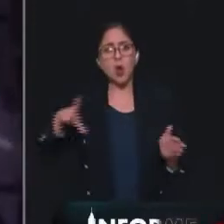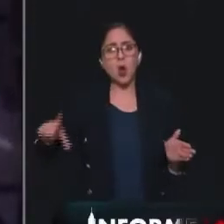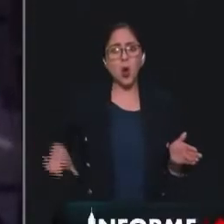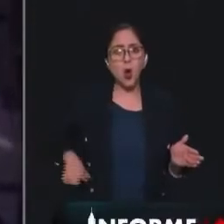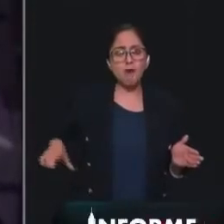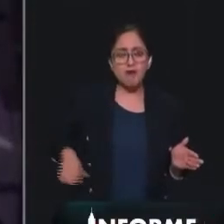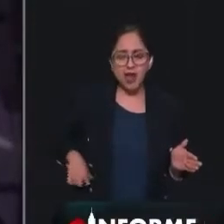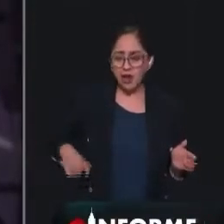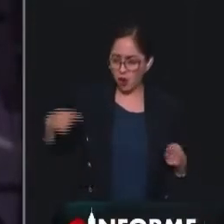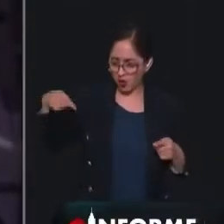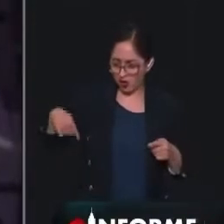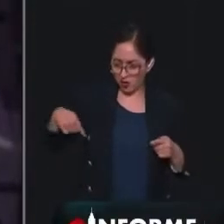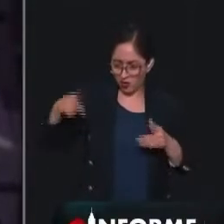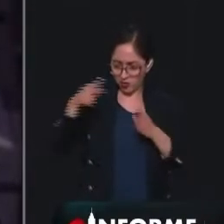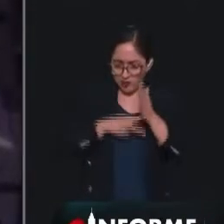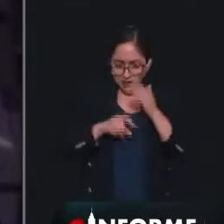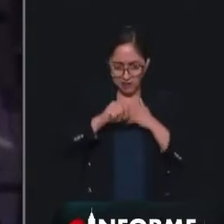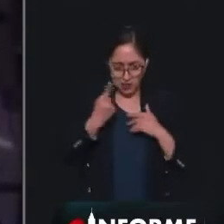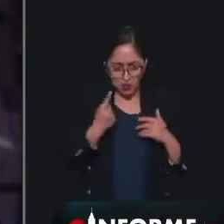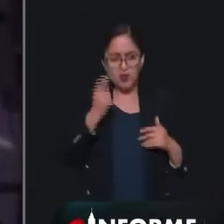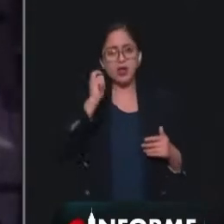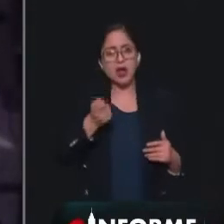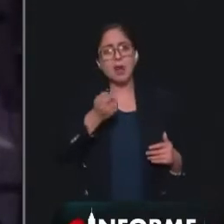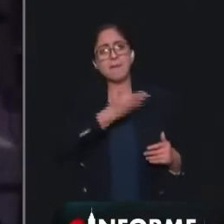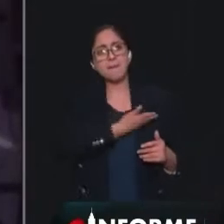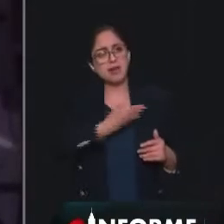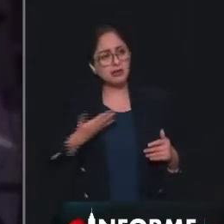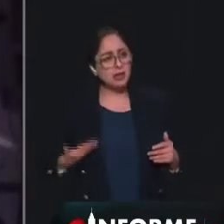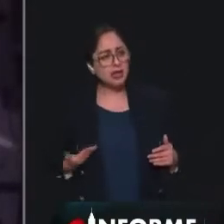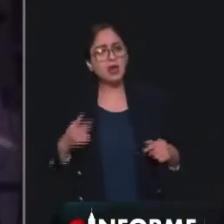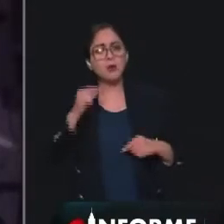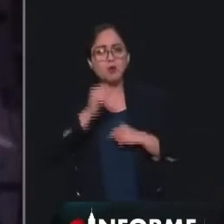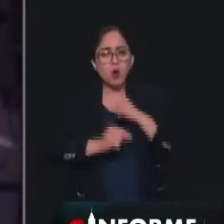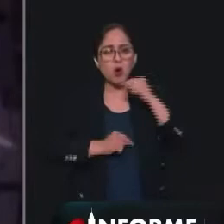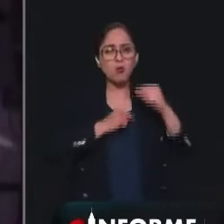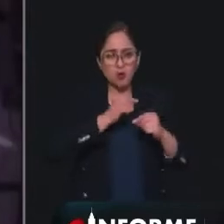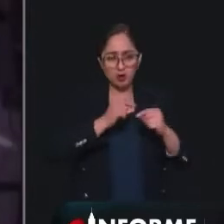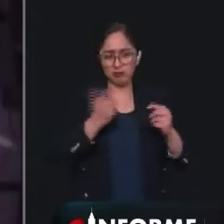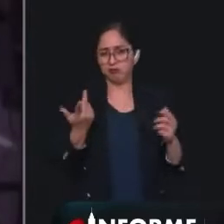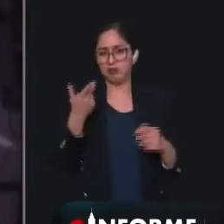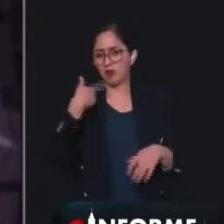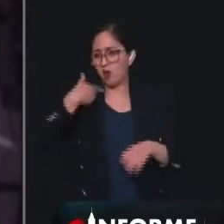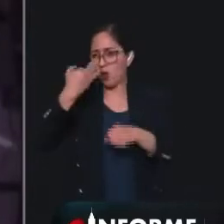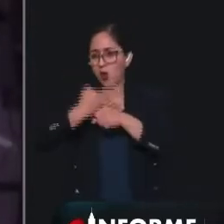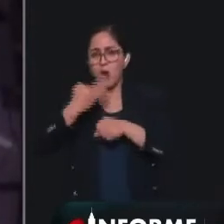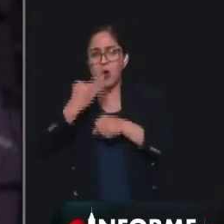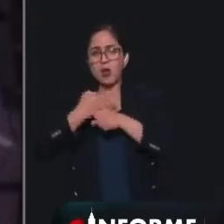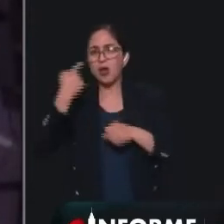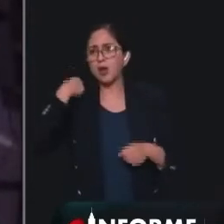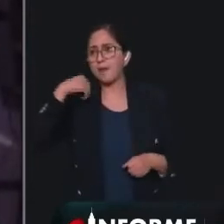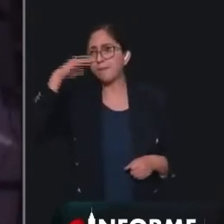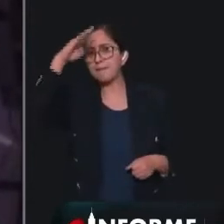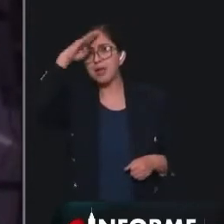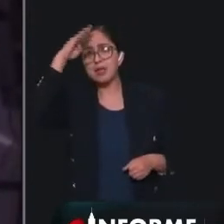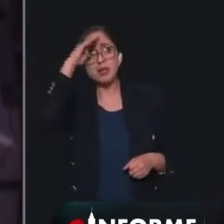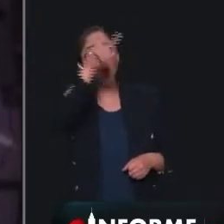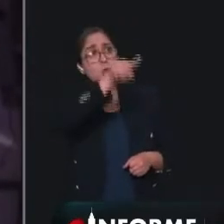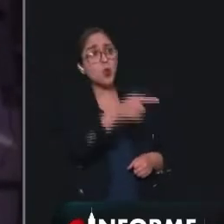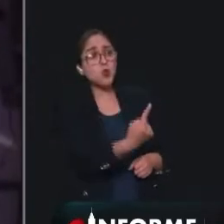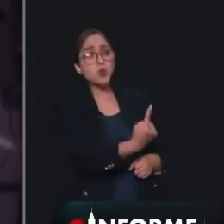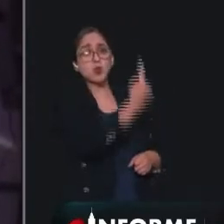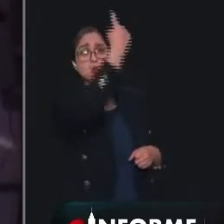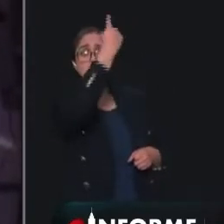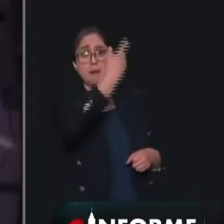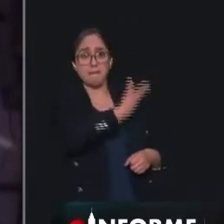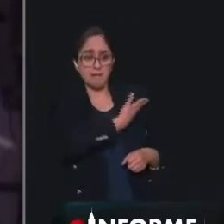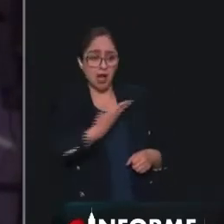presente. Me parece que es muy terrible depositar en la figura presidencial toda la carga de una transformación de este